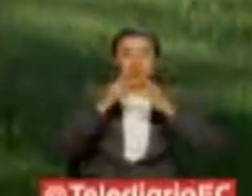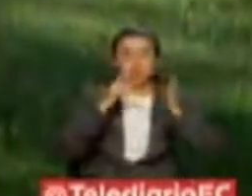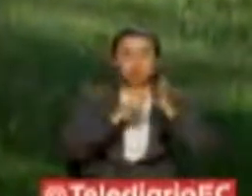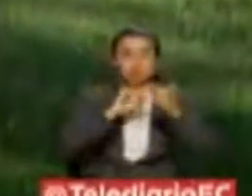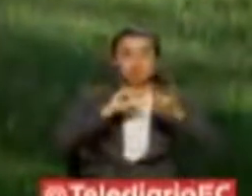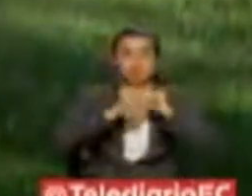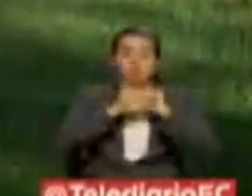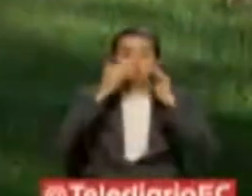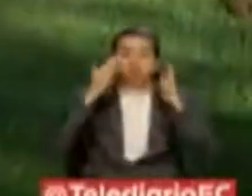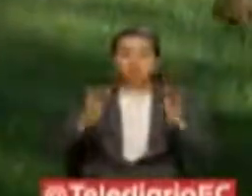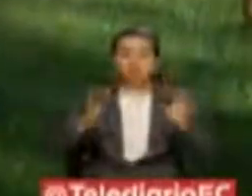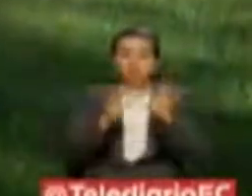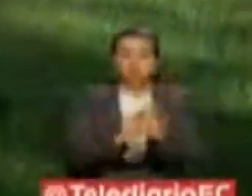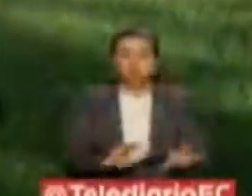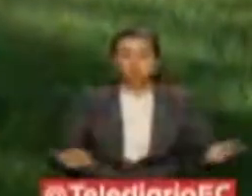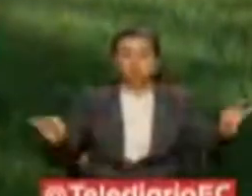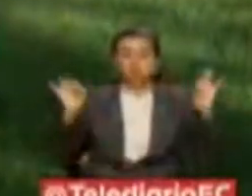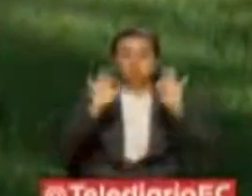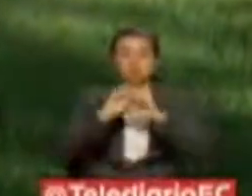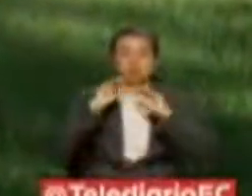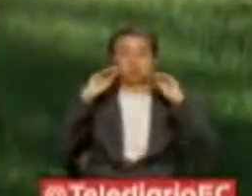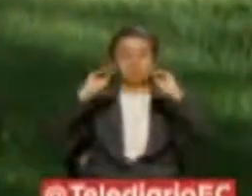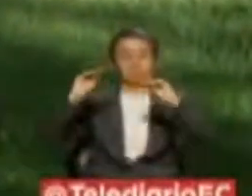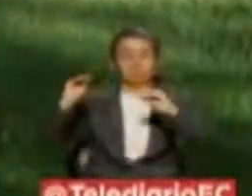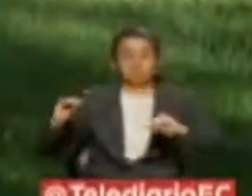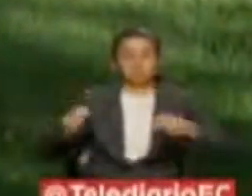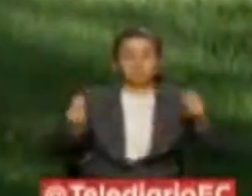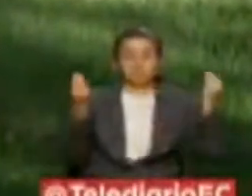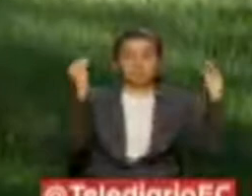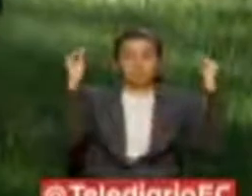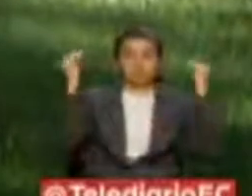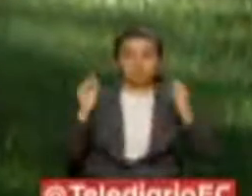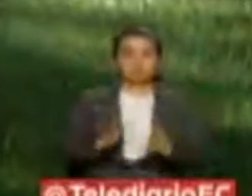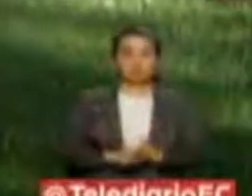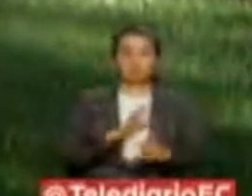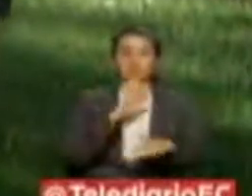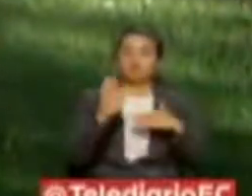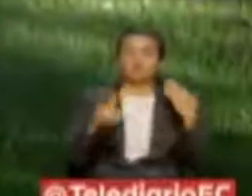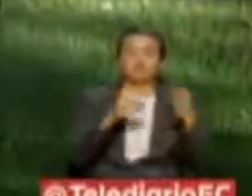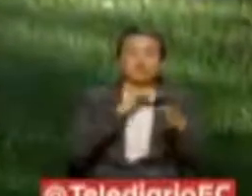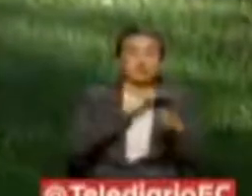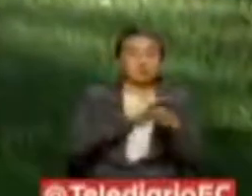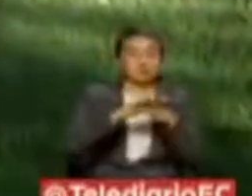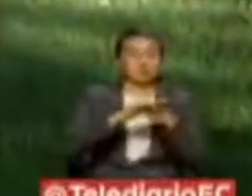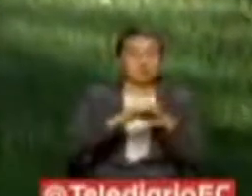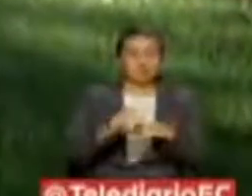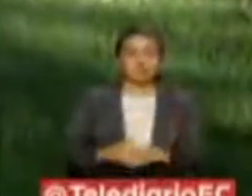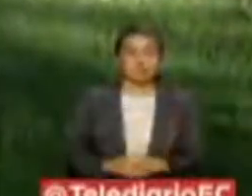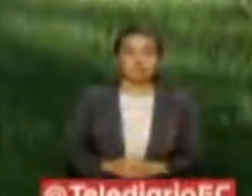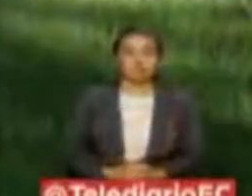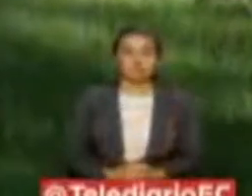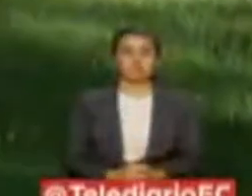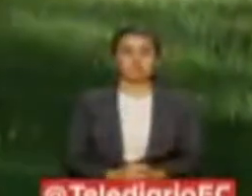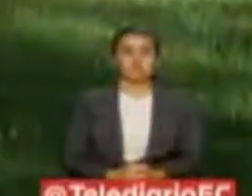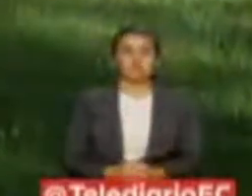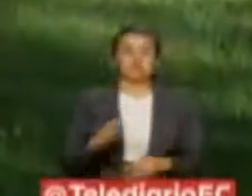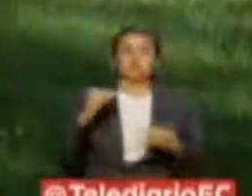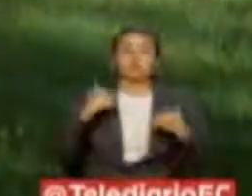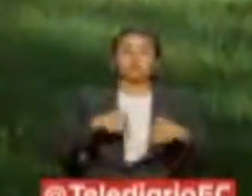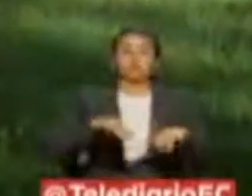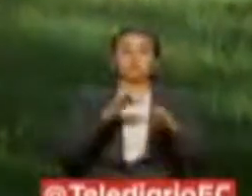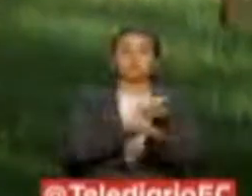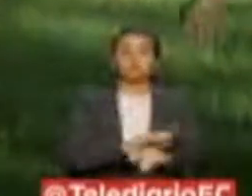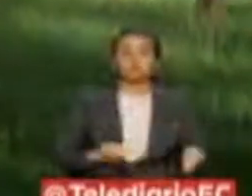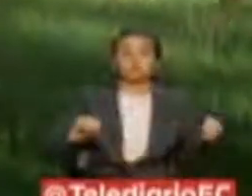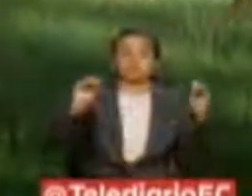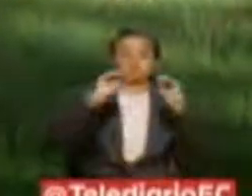deportivo fundamental principalmente para la juventud ecuatoriana. Todos invitados al chasquisito. Nosotros más adelante traeremos